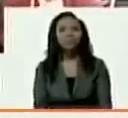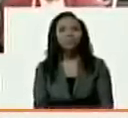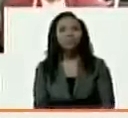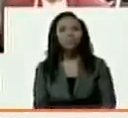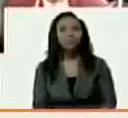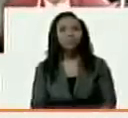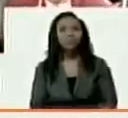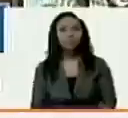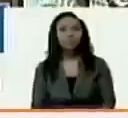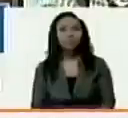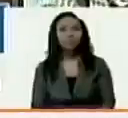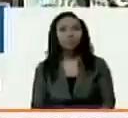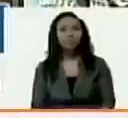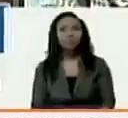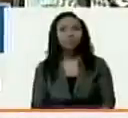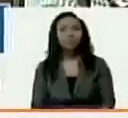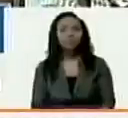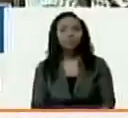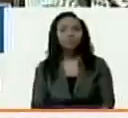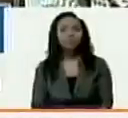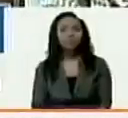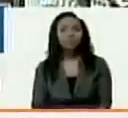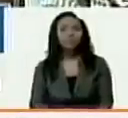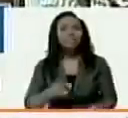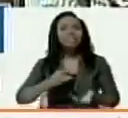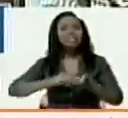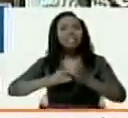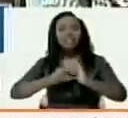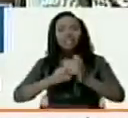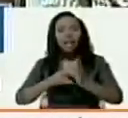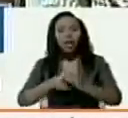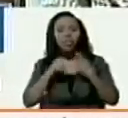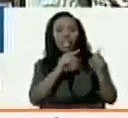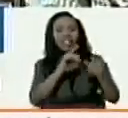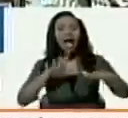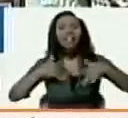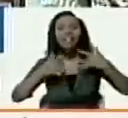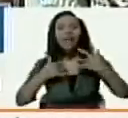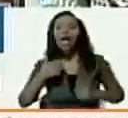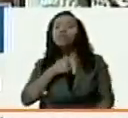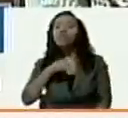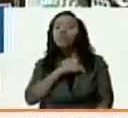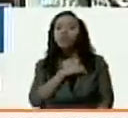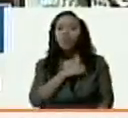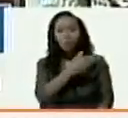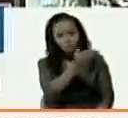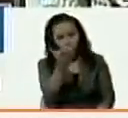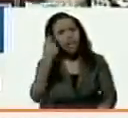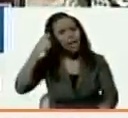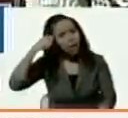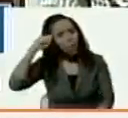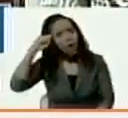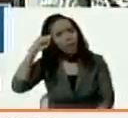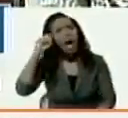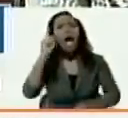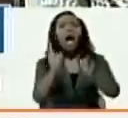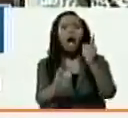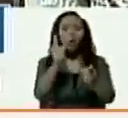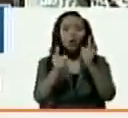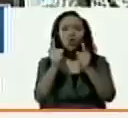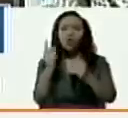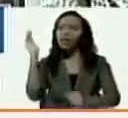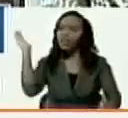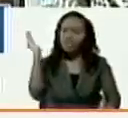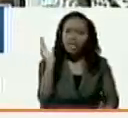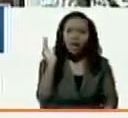El significado de estos eventos para nosotros, ustedes recuerdan, quizás algunos estuvieron aquí el